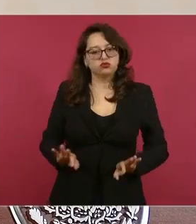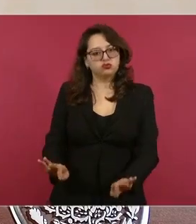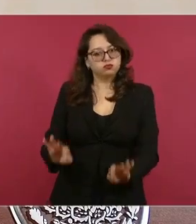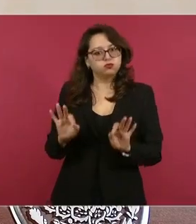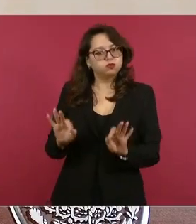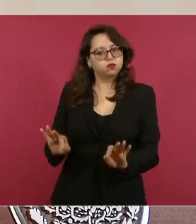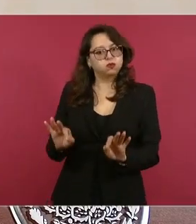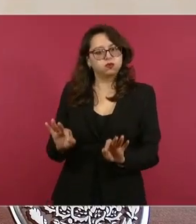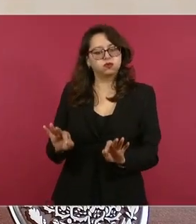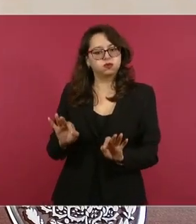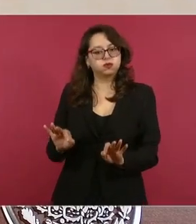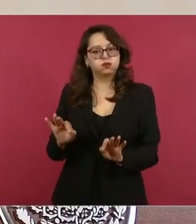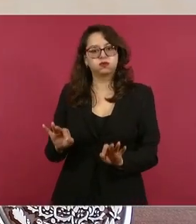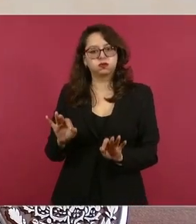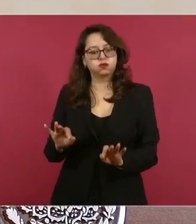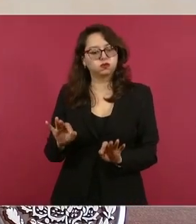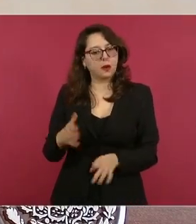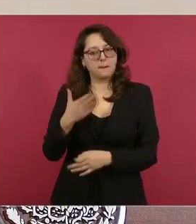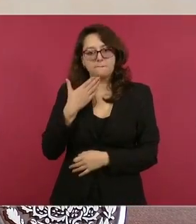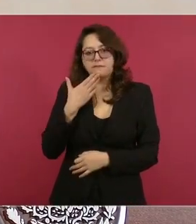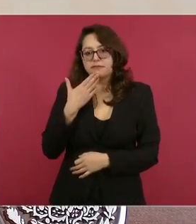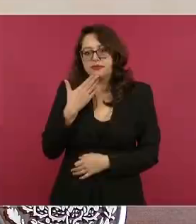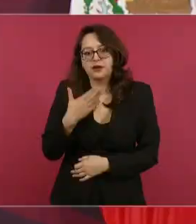en distintos tiempos,